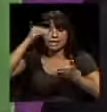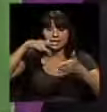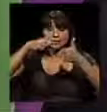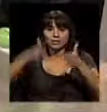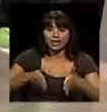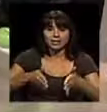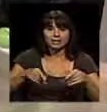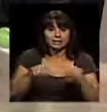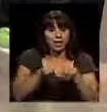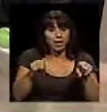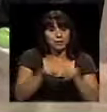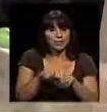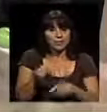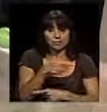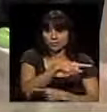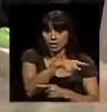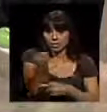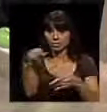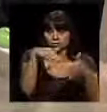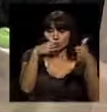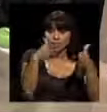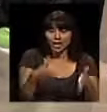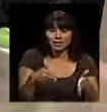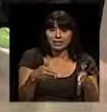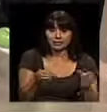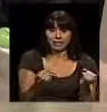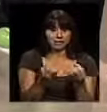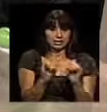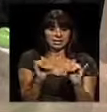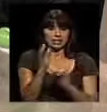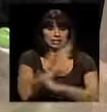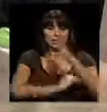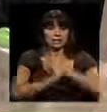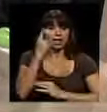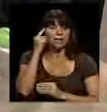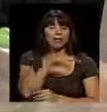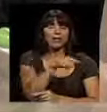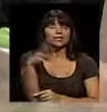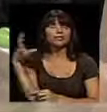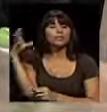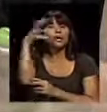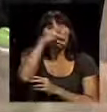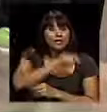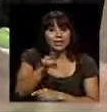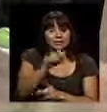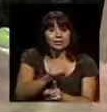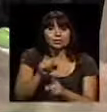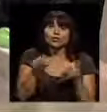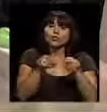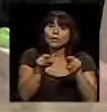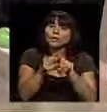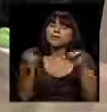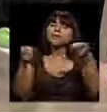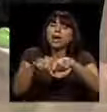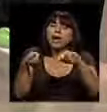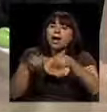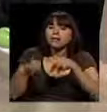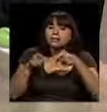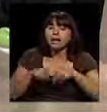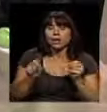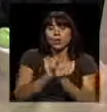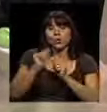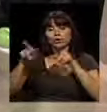aquellos estudiantes que no tienen discapacidad, para que también entiendan cómo se da la diversidad en estos aspectos también en otros compañeros o vecinos, ¿verdad?,